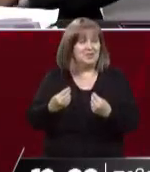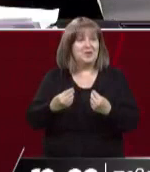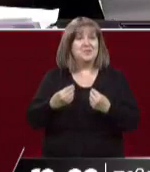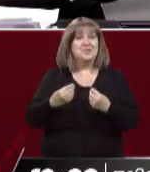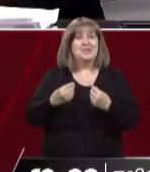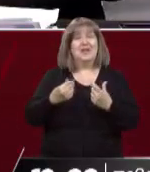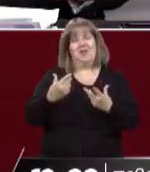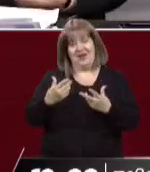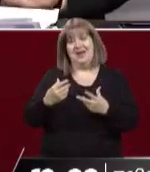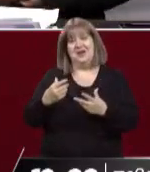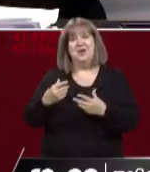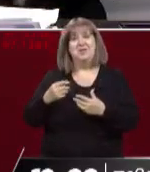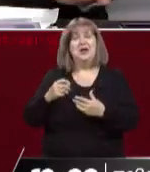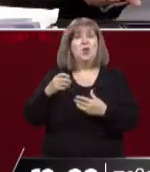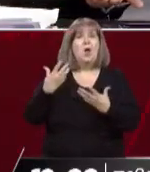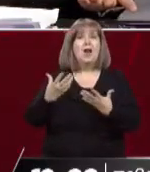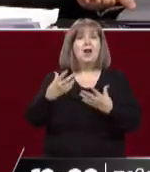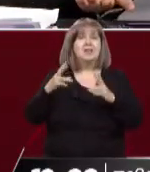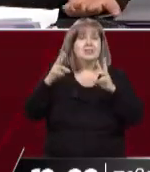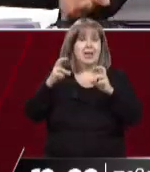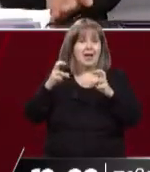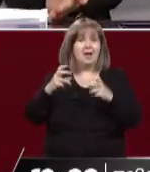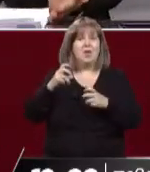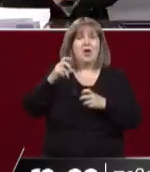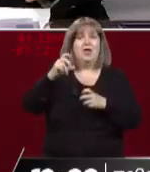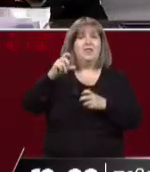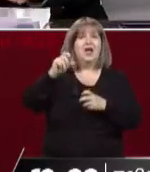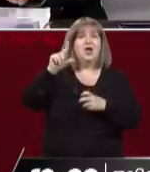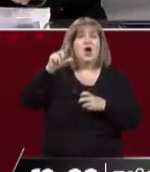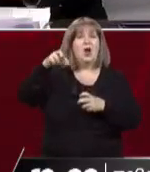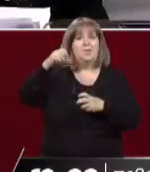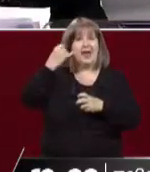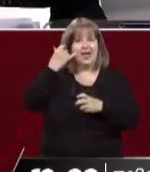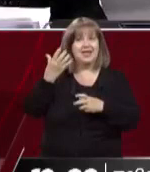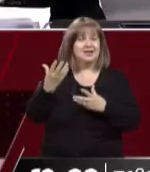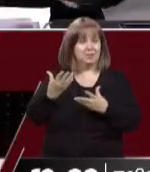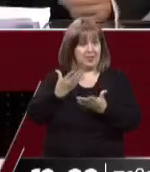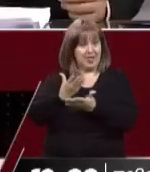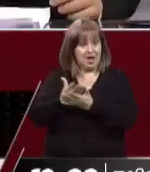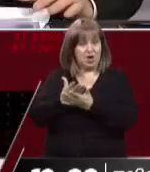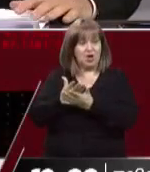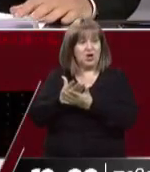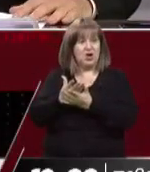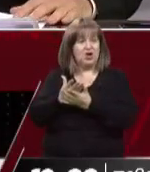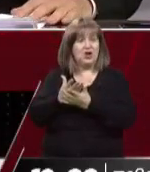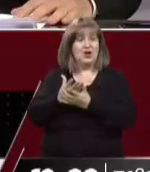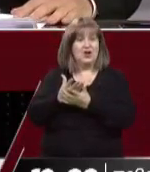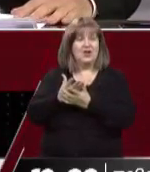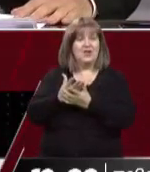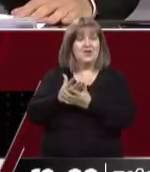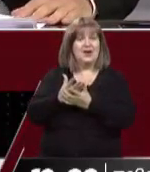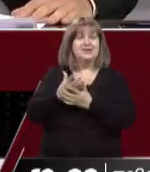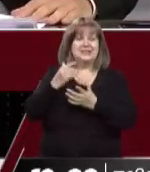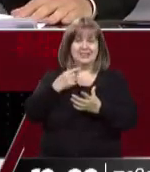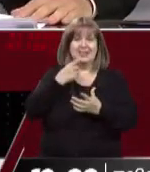Martin ahí, está bien, podés jugar un rato, pero decís, hagamos una de Coldplay. Cantame algo. Quiero cantar con vos una de Coldplay. ¿No le pidieron? Claro. De